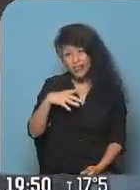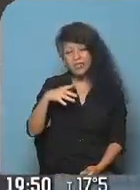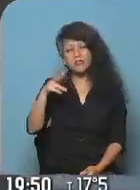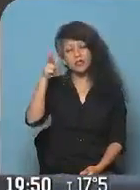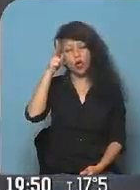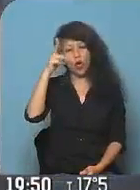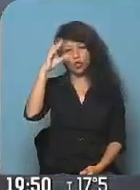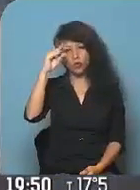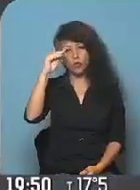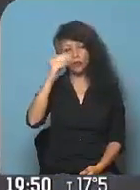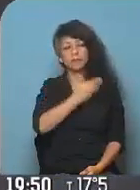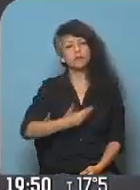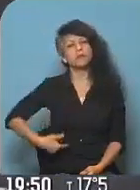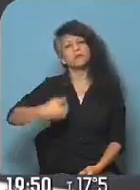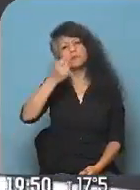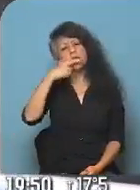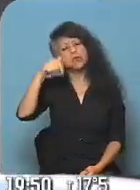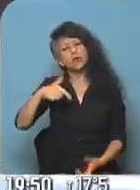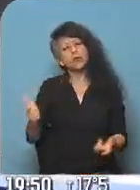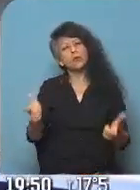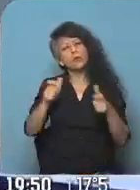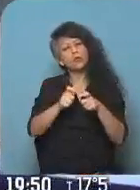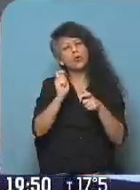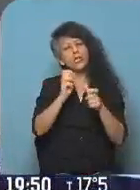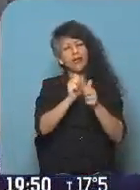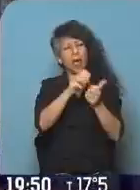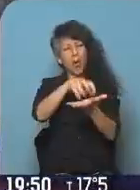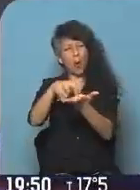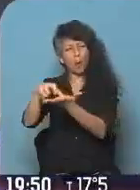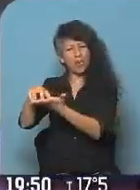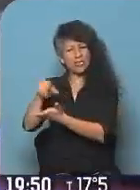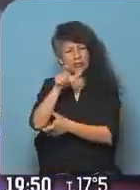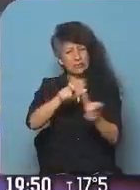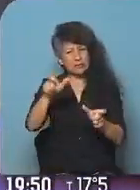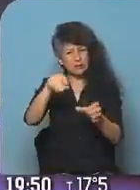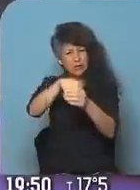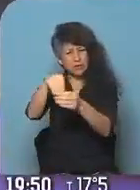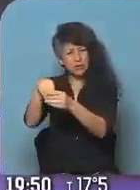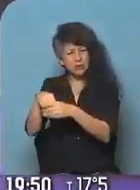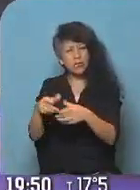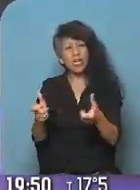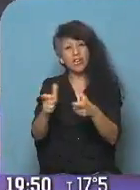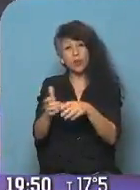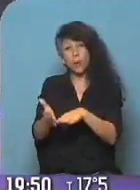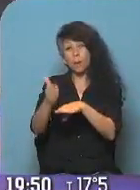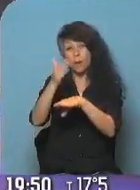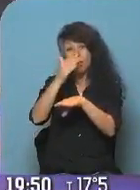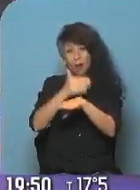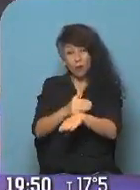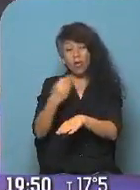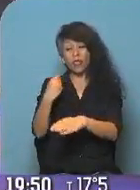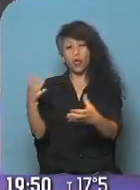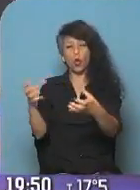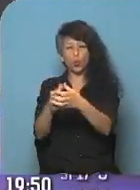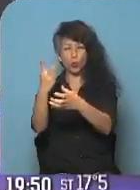presidente Mauricio Macri se reunió hoy con empresarios del B20, el Business 20, la reunión previa de empresarios a la cumbre del Grupo